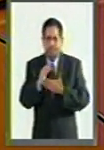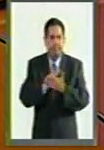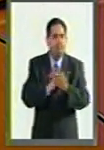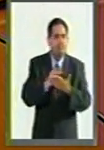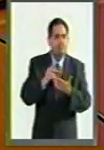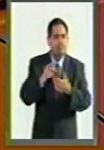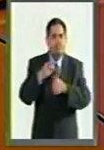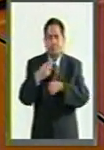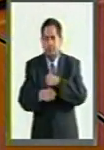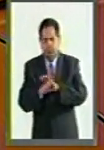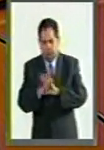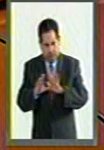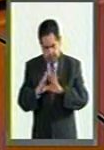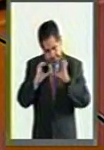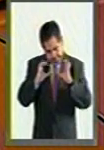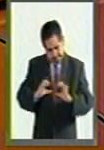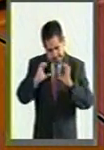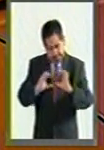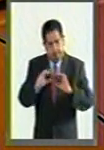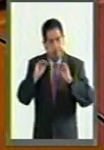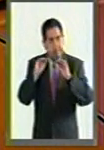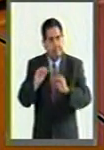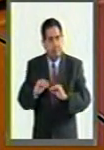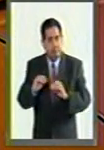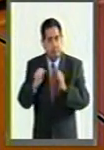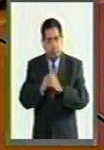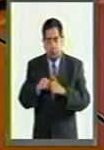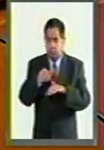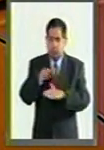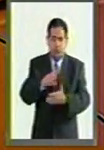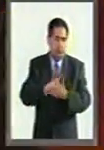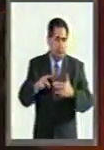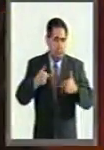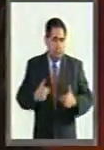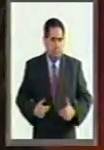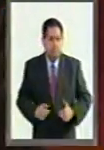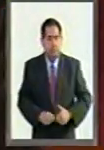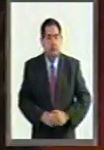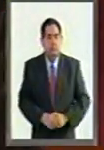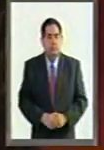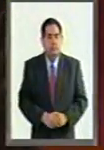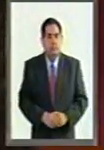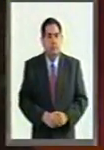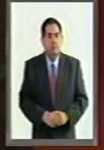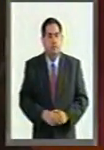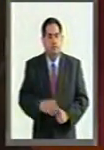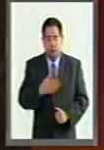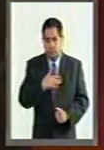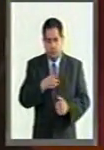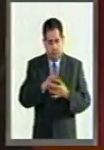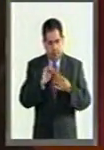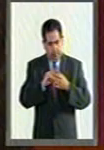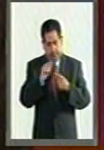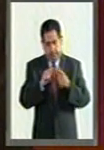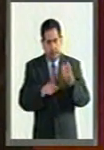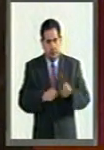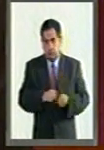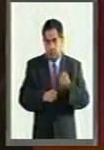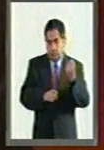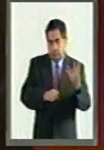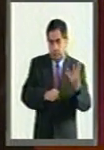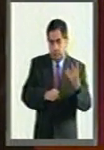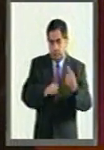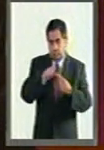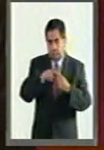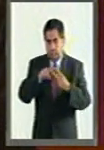riesgos y daños, siempre bajo el enfoque de los derechos humanos. Yo delineo cuatro